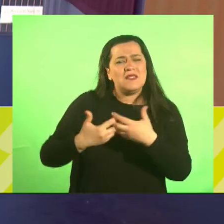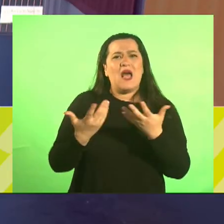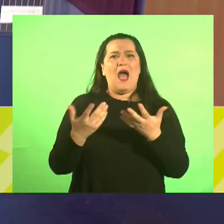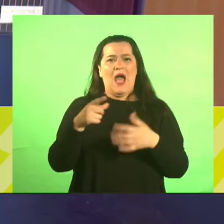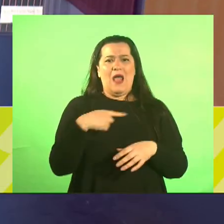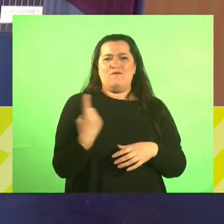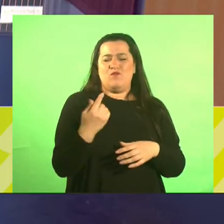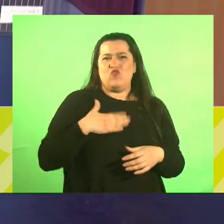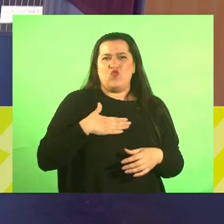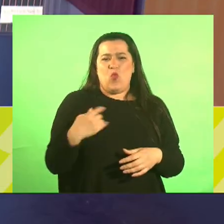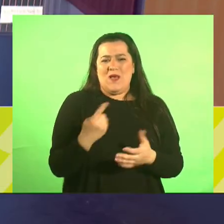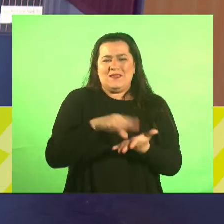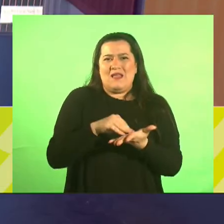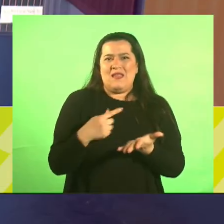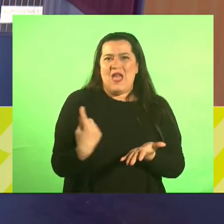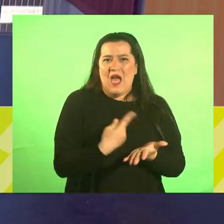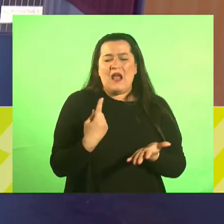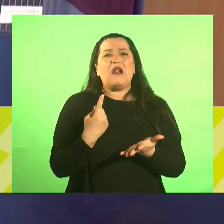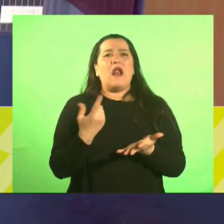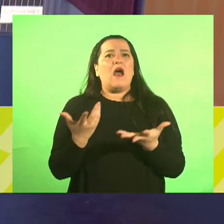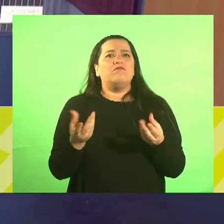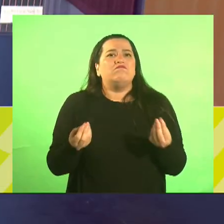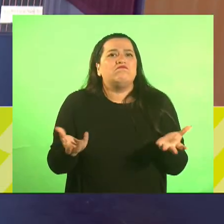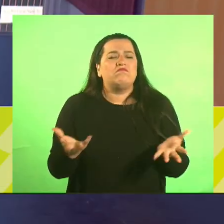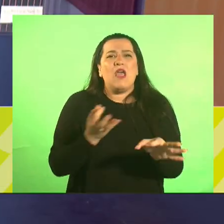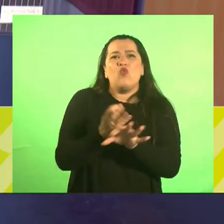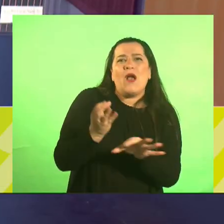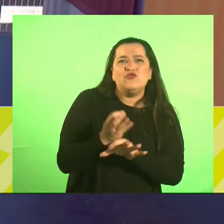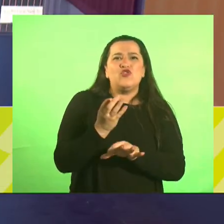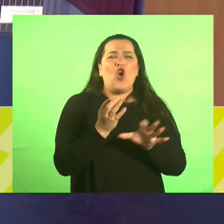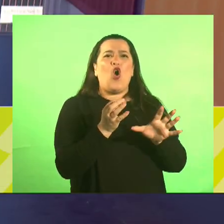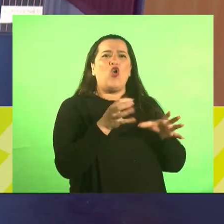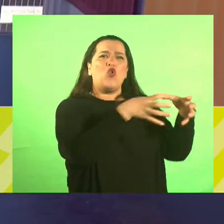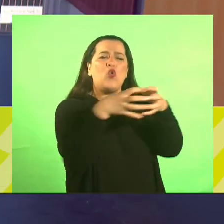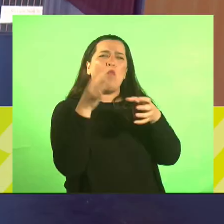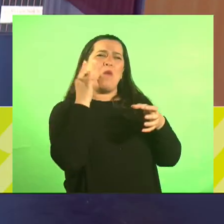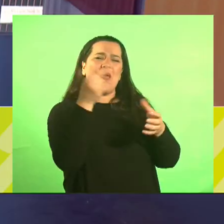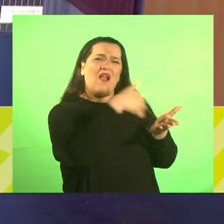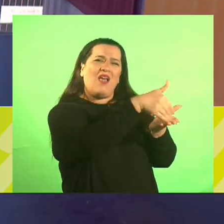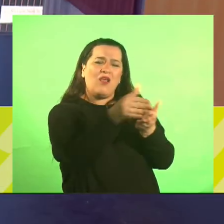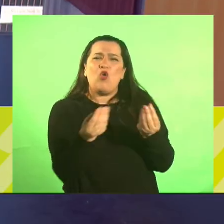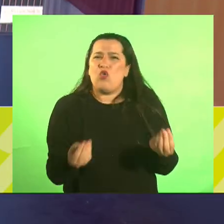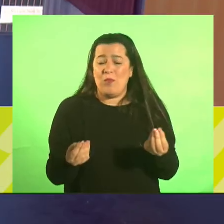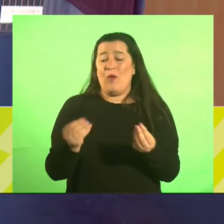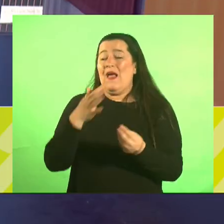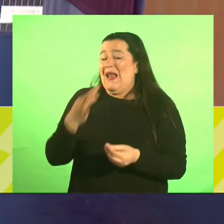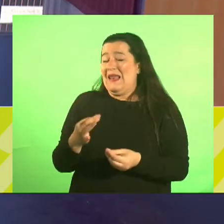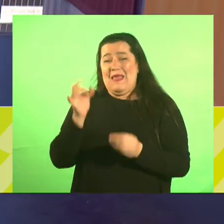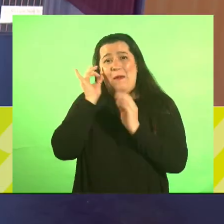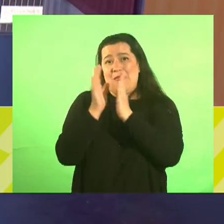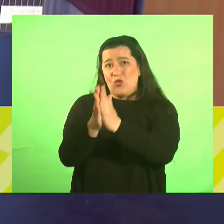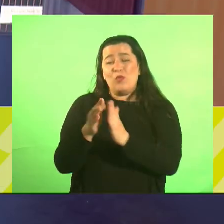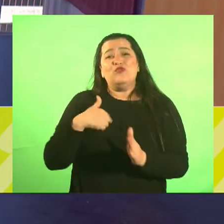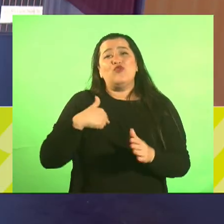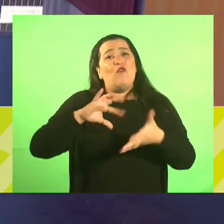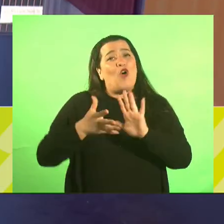en nuestra tierra la problematización de la educación. ¿Cómo lo ves? Primero pido disculpas porque viste, yo soy de una